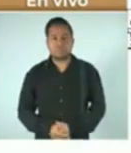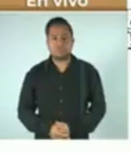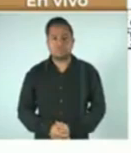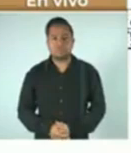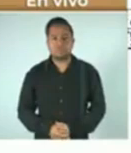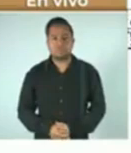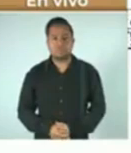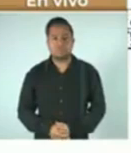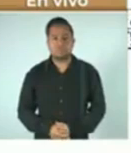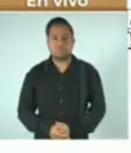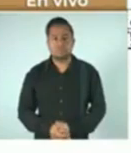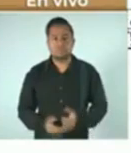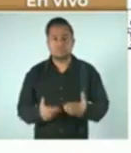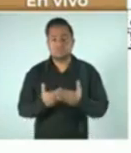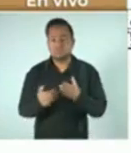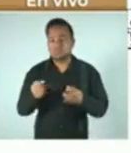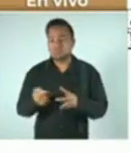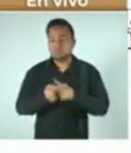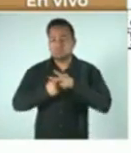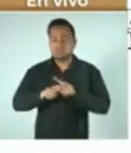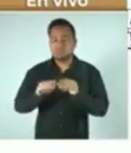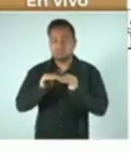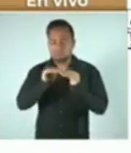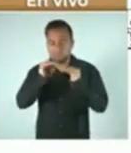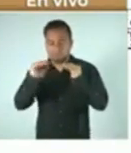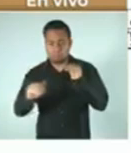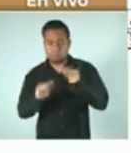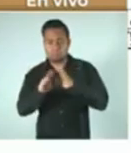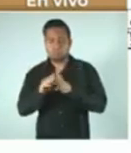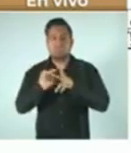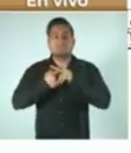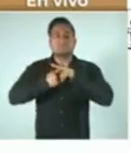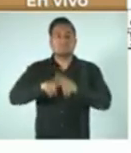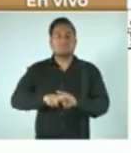Y está por debajo del inicio, por